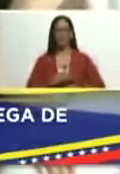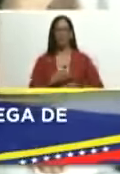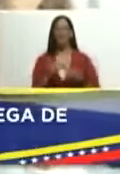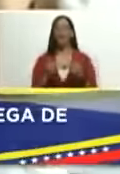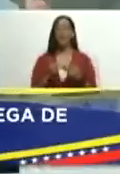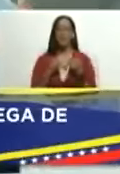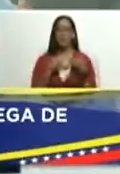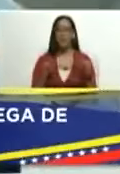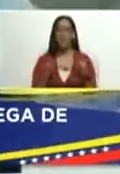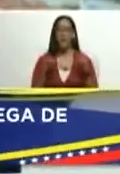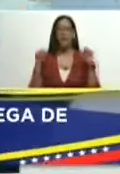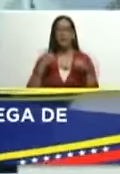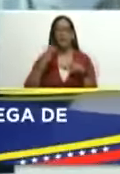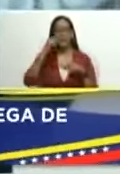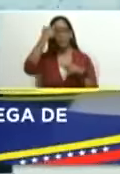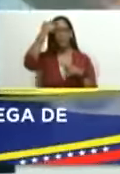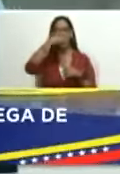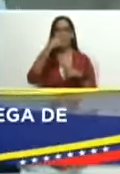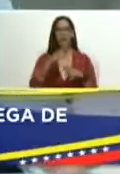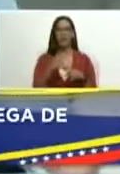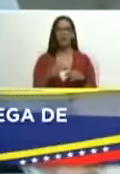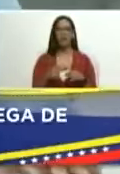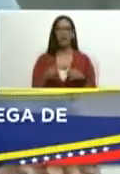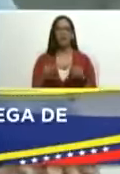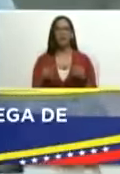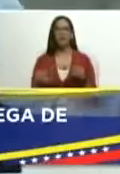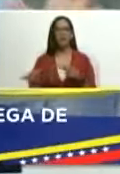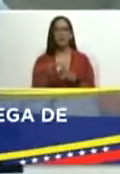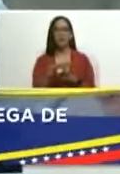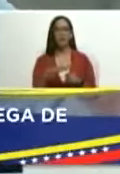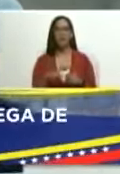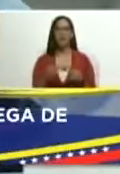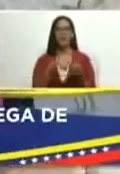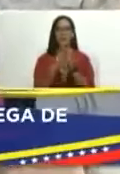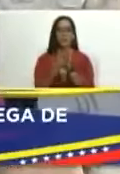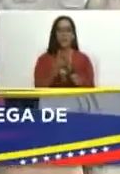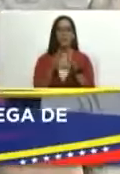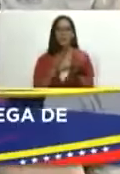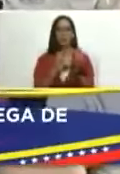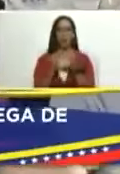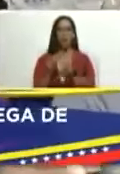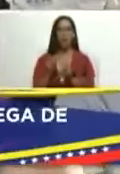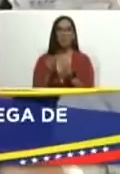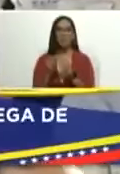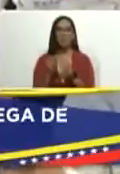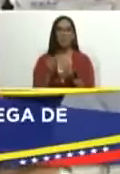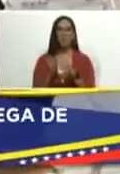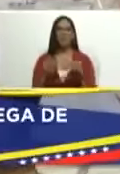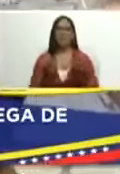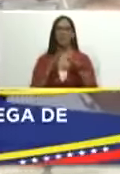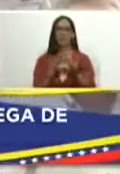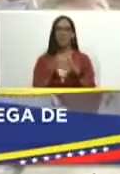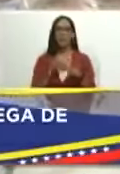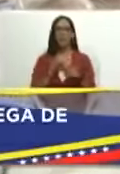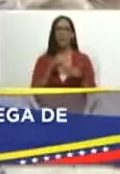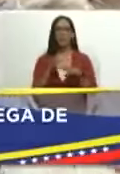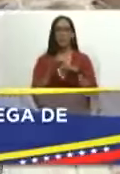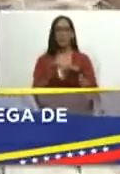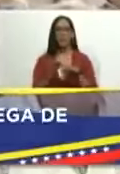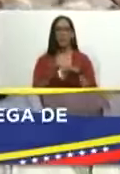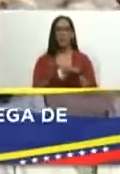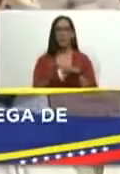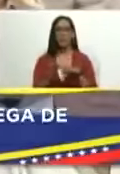fin, aquí hay un pueblo a nivel general, en los barrios, en las comunidades, a lo largo y ancho de nuestro municipio,